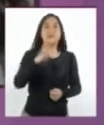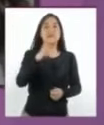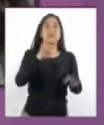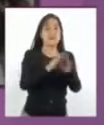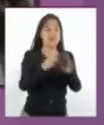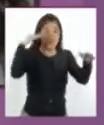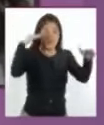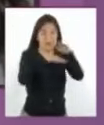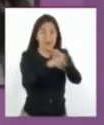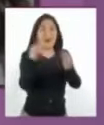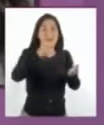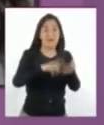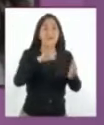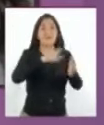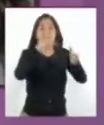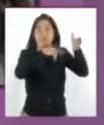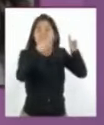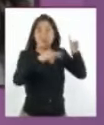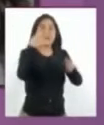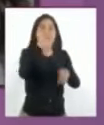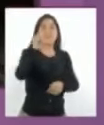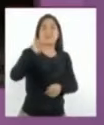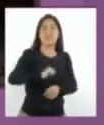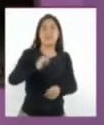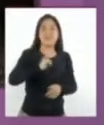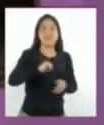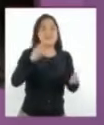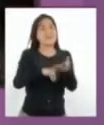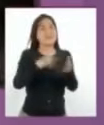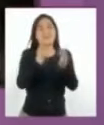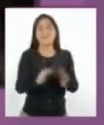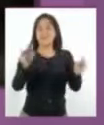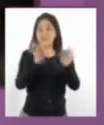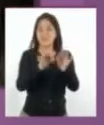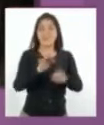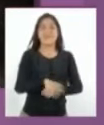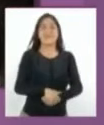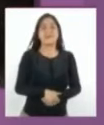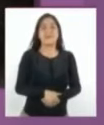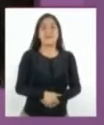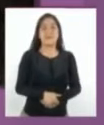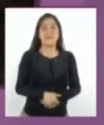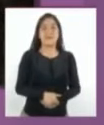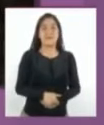resguardan en su interior vestigios arqueológicos de valor universal.